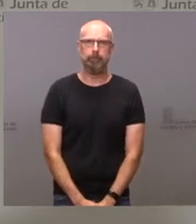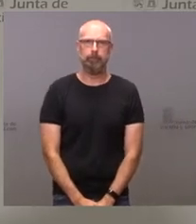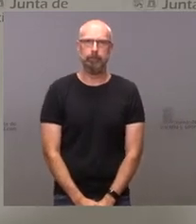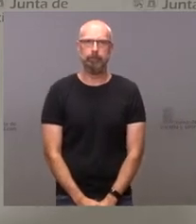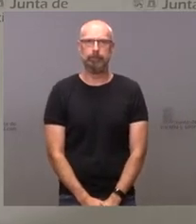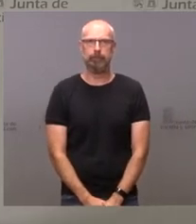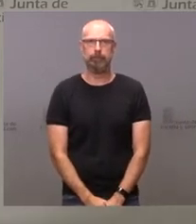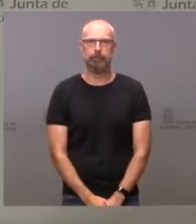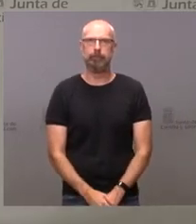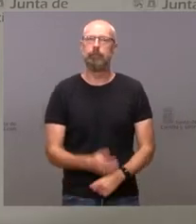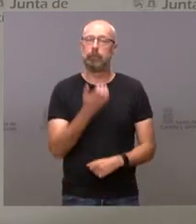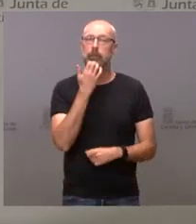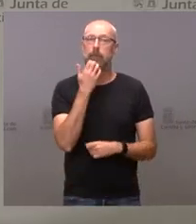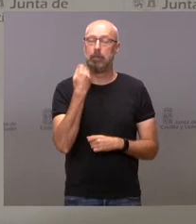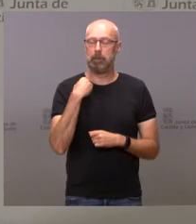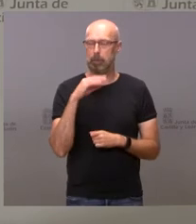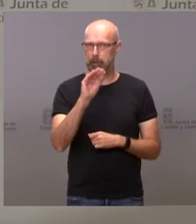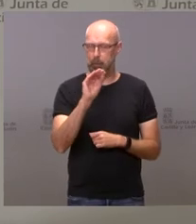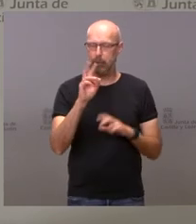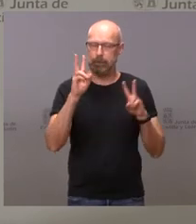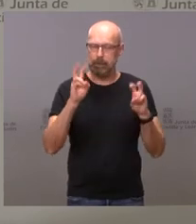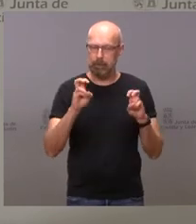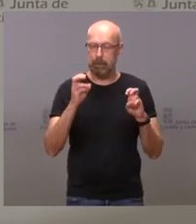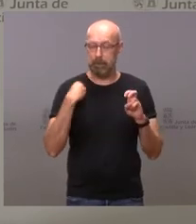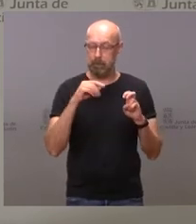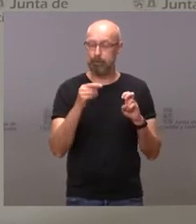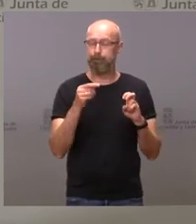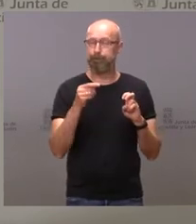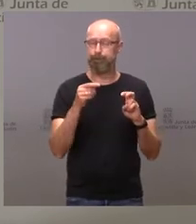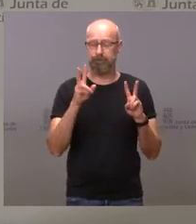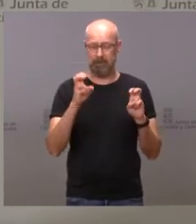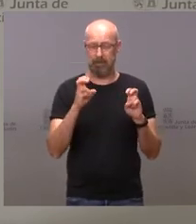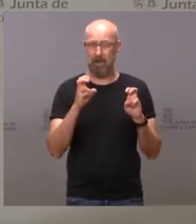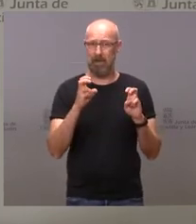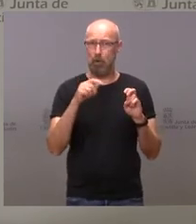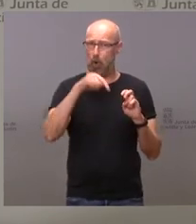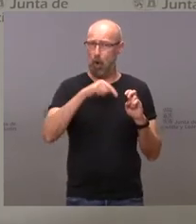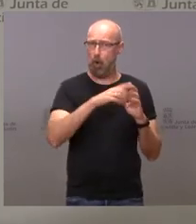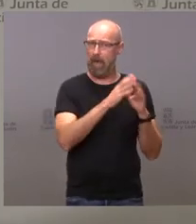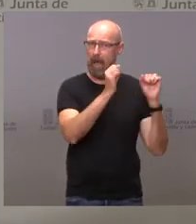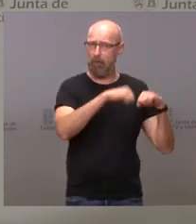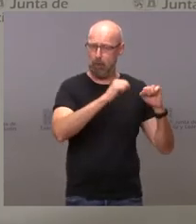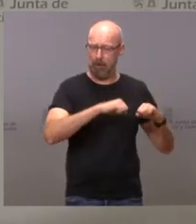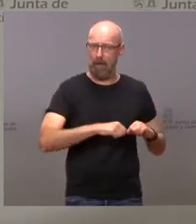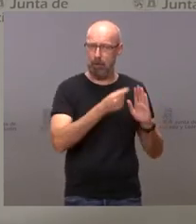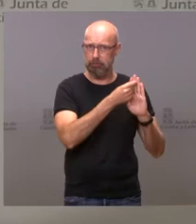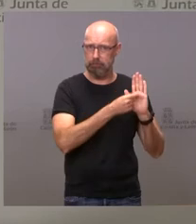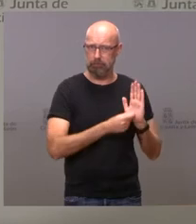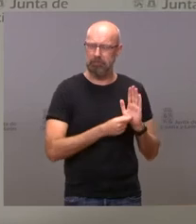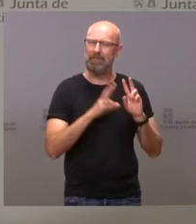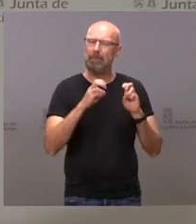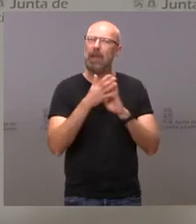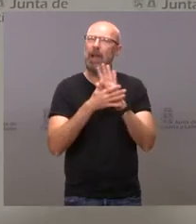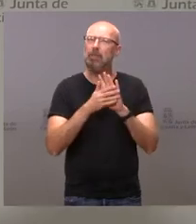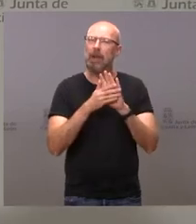Sí, bueno, le quería hacer otra pregunta. Dentro de los puntos que han aprobado hoy, cuando hablaba del tema de protección de datos, en